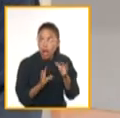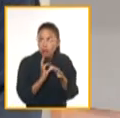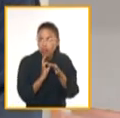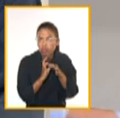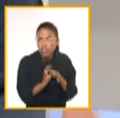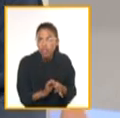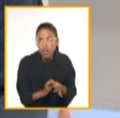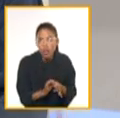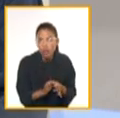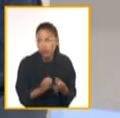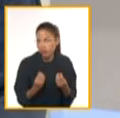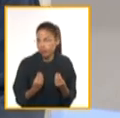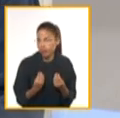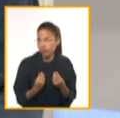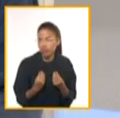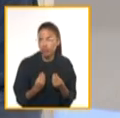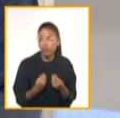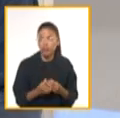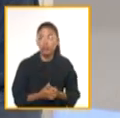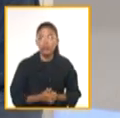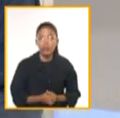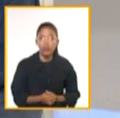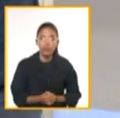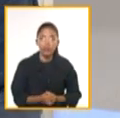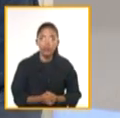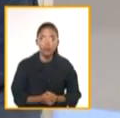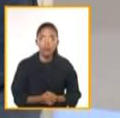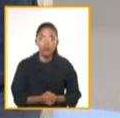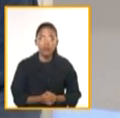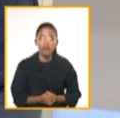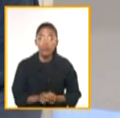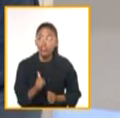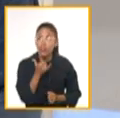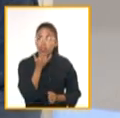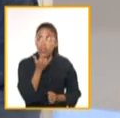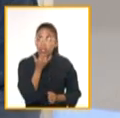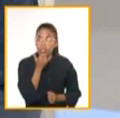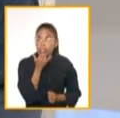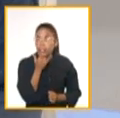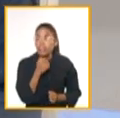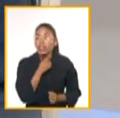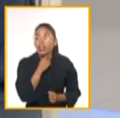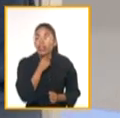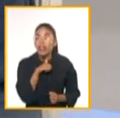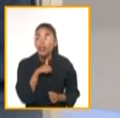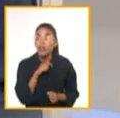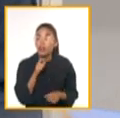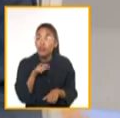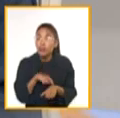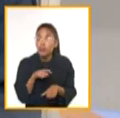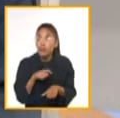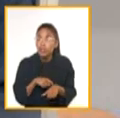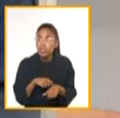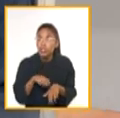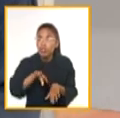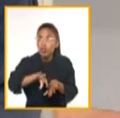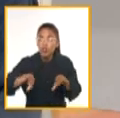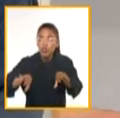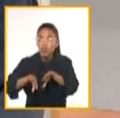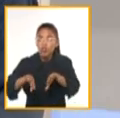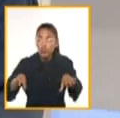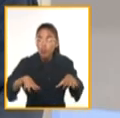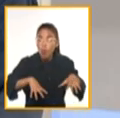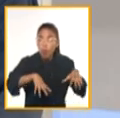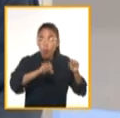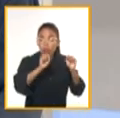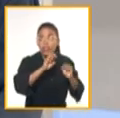tenía que haber provocado la salida del sistema totalmente, ¿no? Las protecciones tenían para aislarlo. Lo que pasa es que en el momento de aislarse también sacan de servicio alrededor de 300